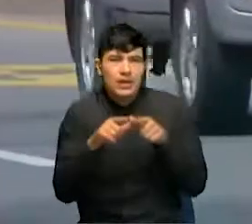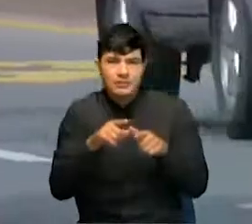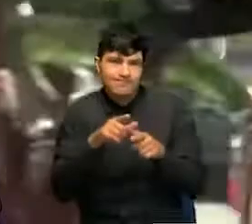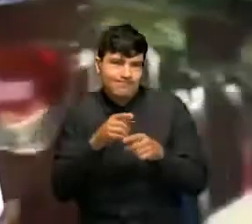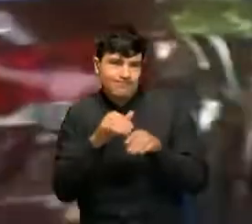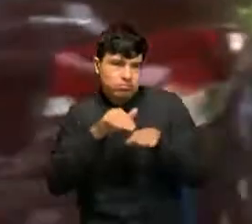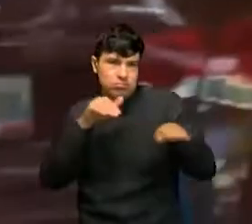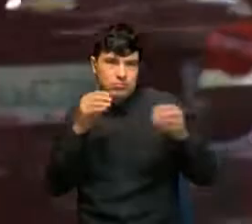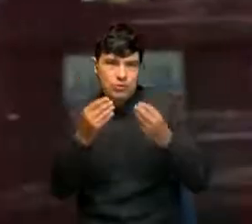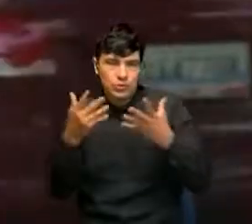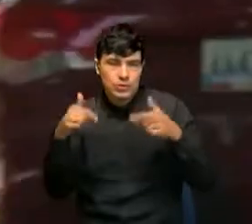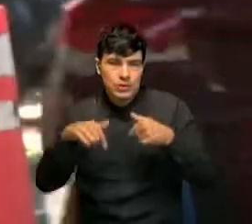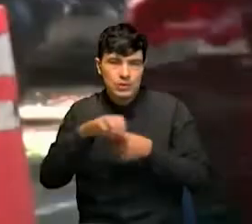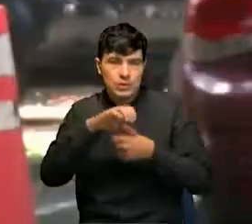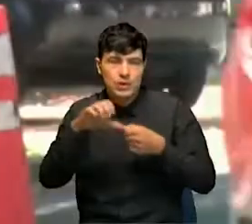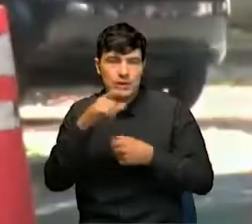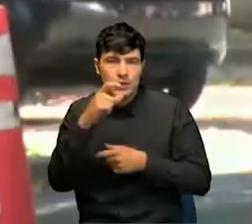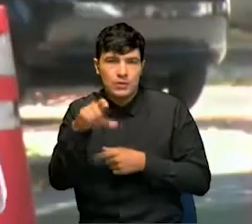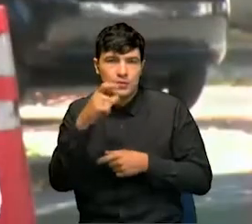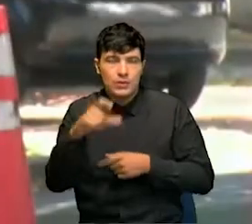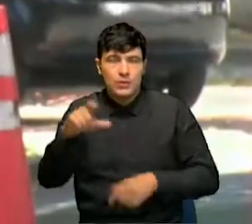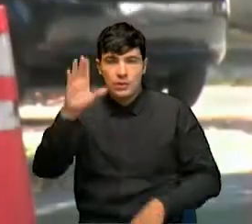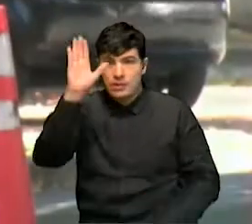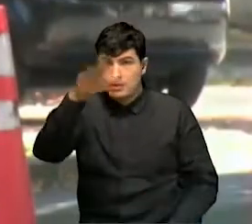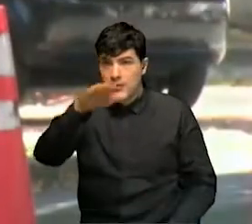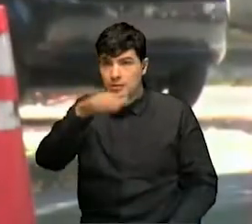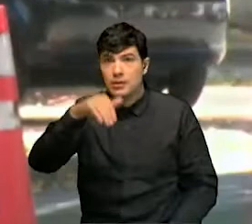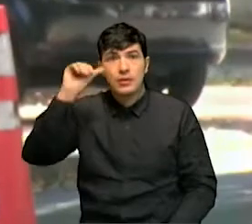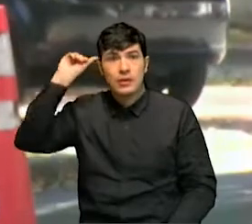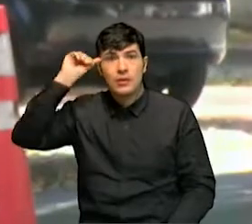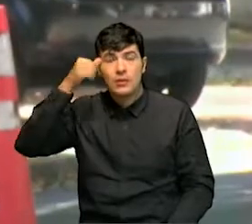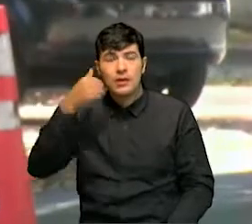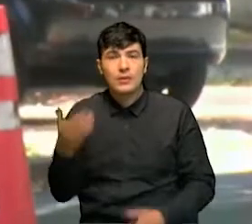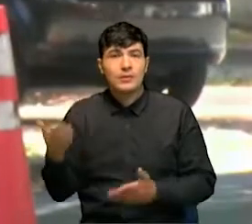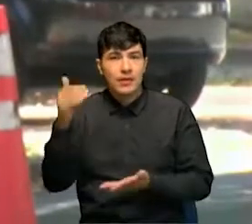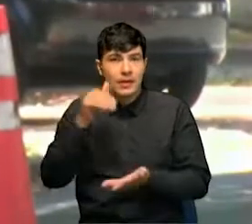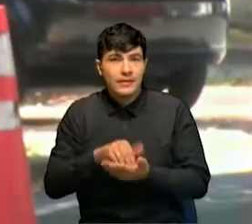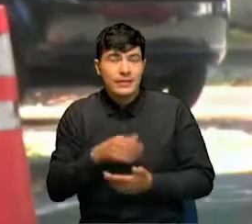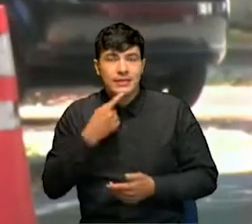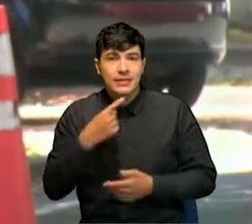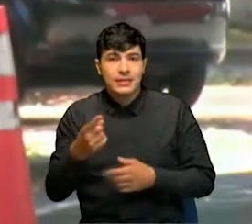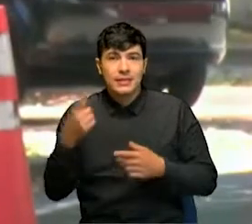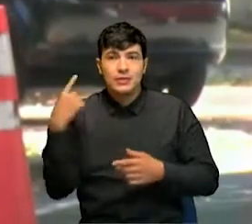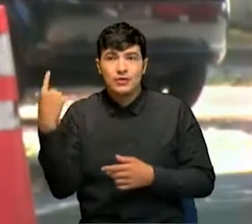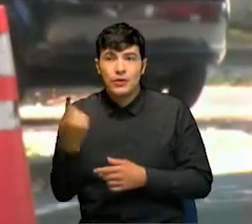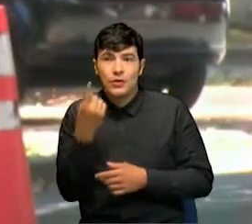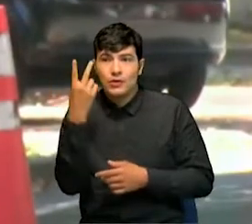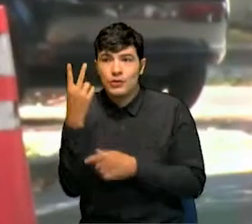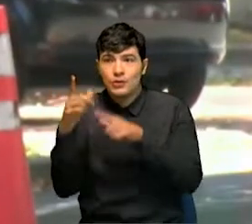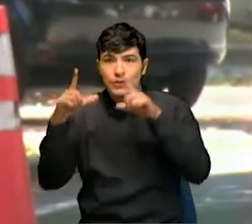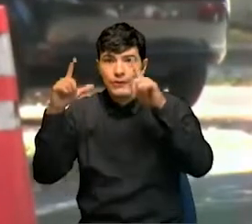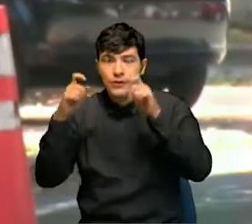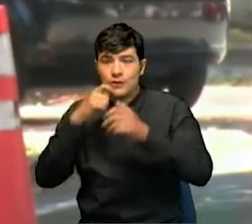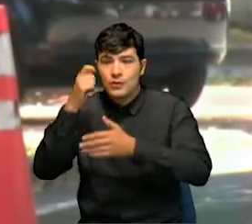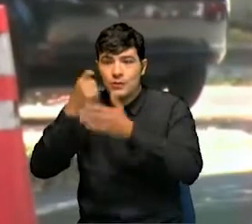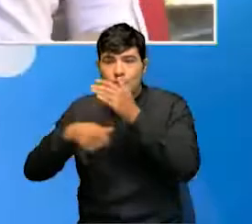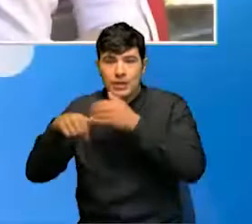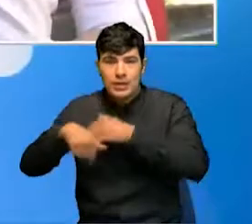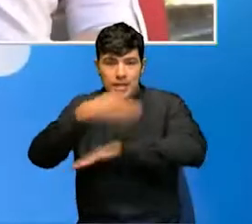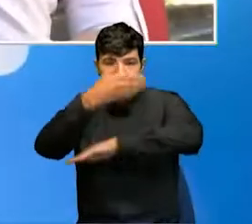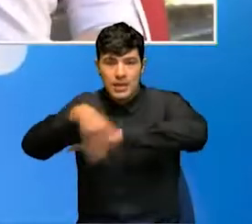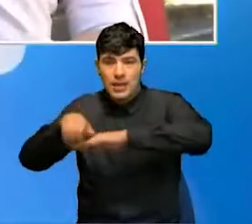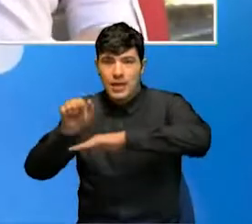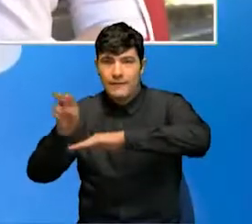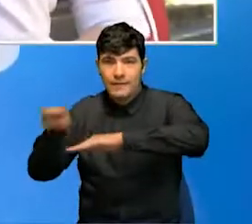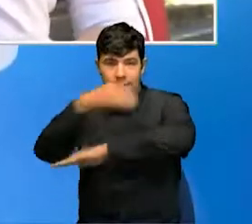cúcuta recordarle nuevamente a la ciudadanía que solamente están funcionando dos puntos en la ciudad avenida 0 con